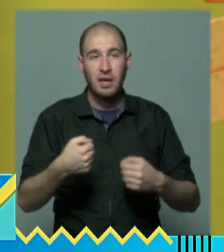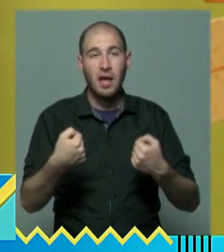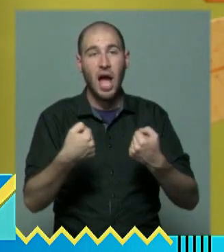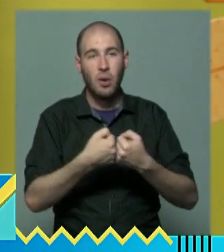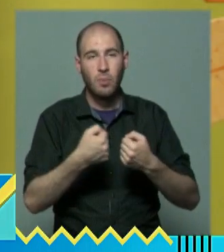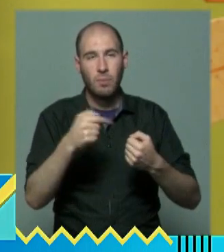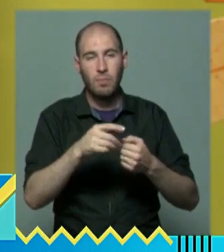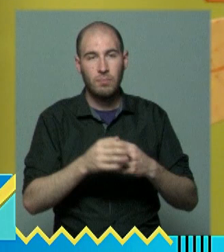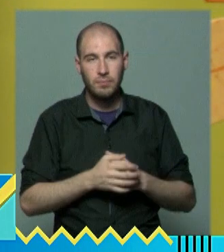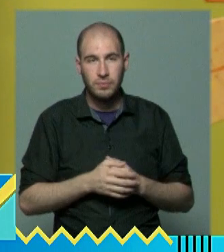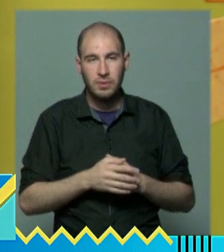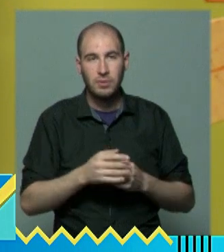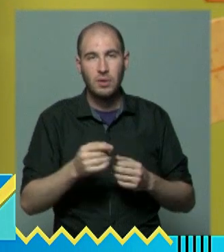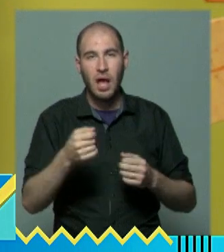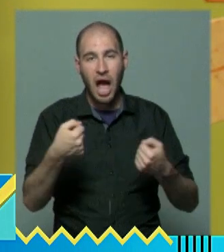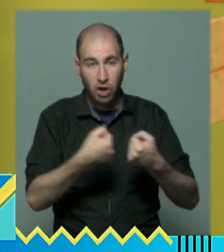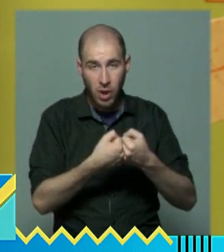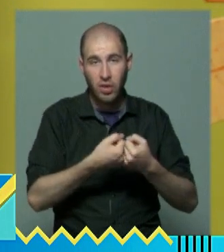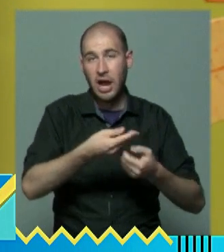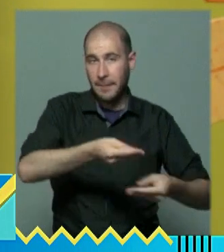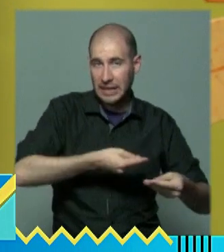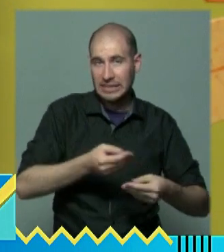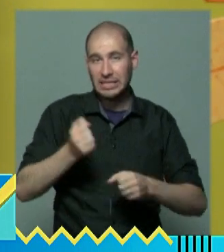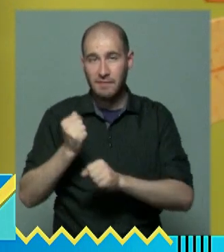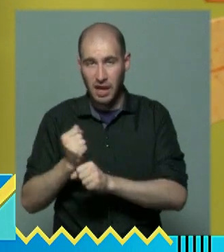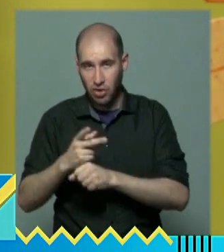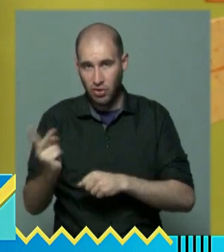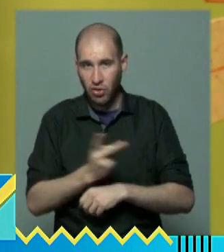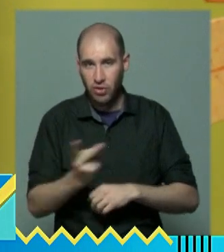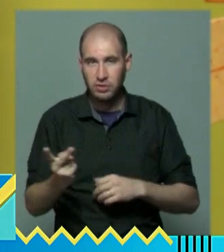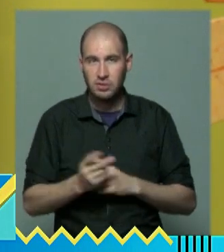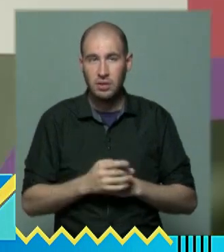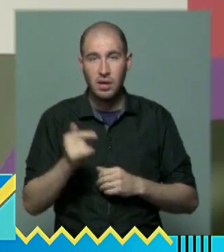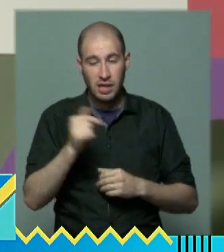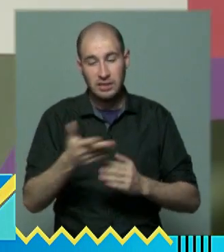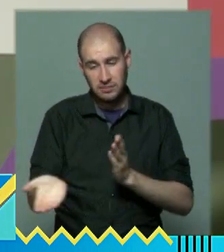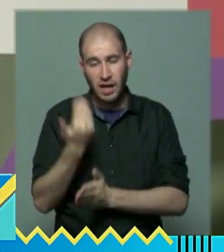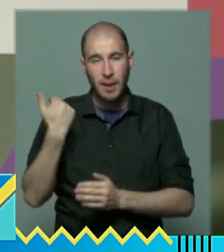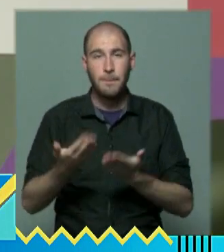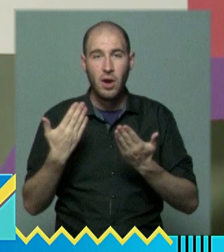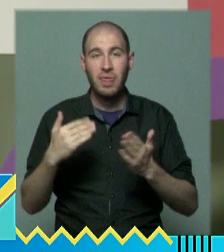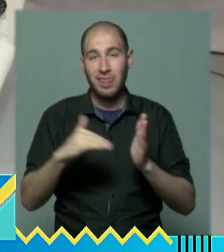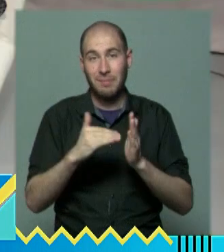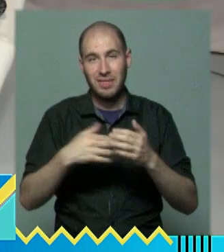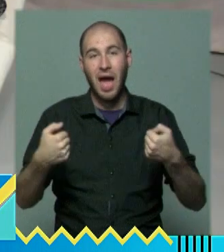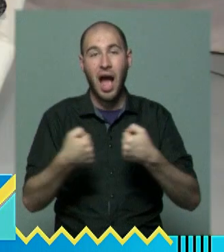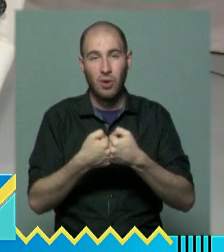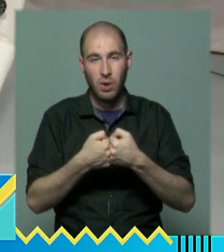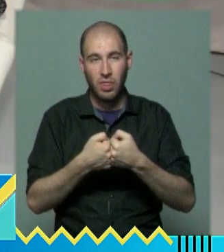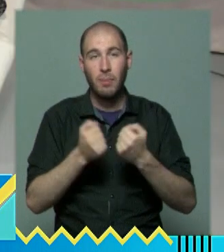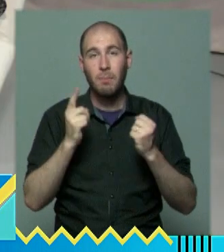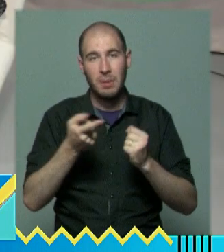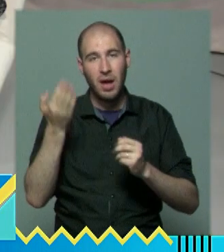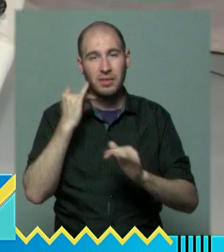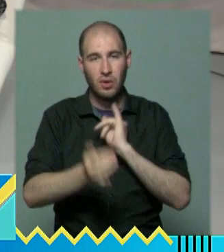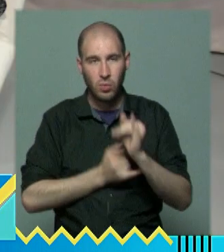bono concertado entre la empresa y el trabajador, lo puede bajar si hay acuerdo, así como estaba